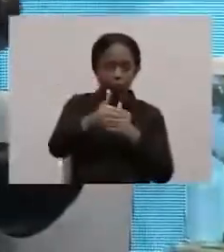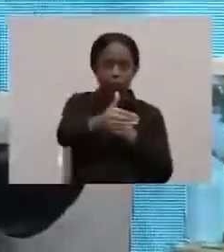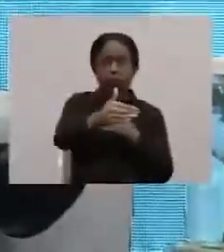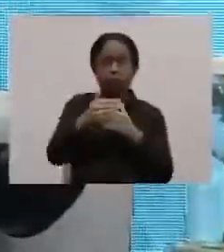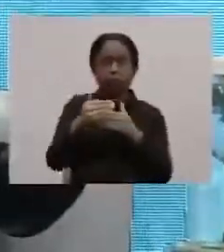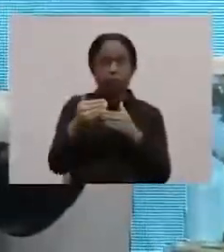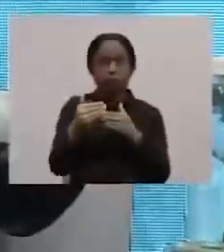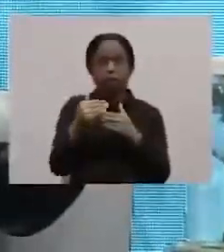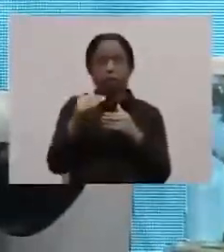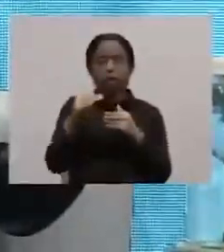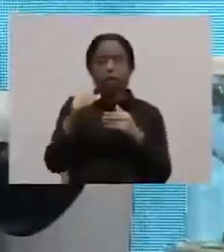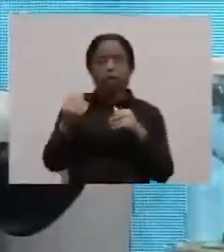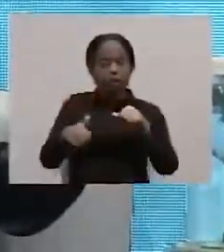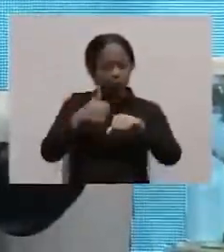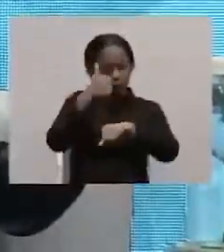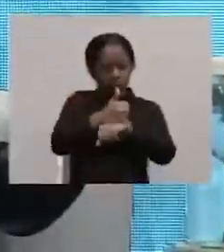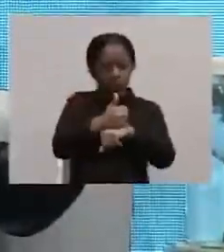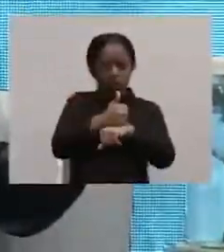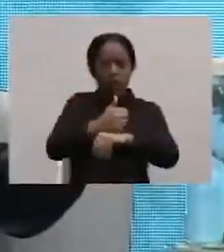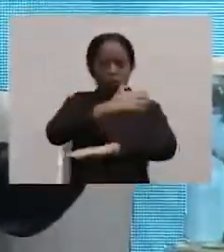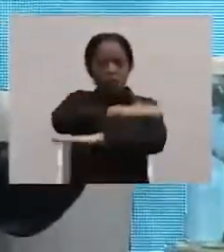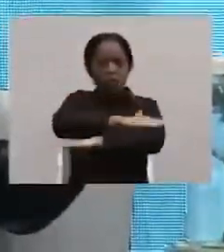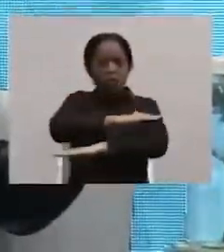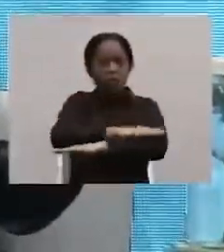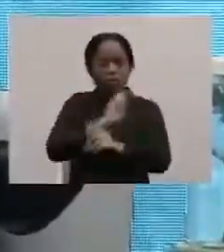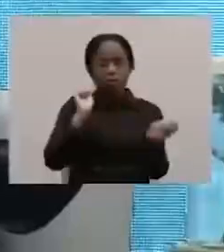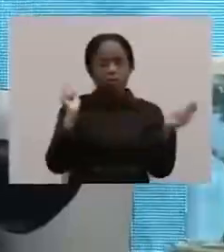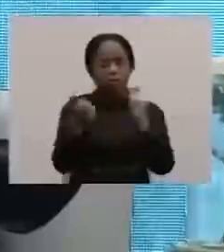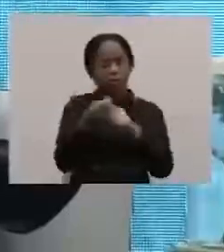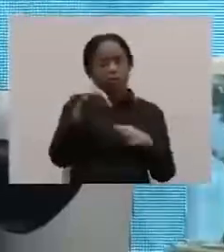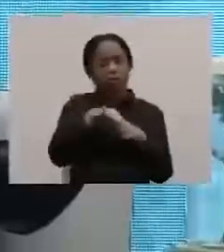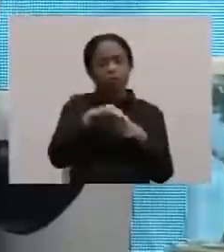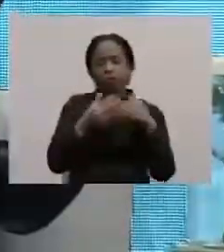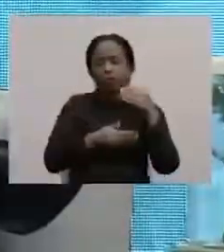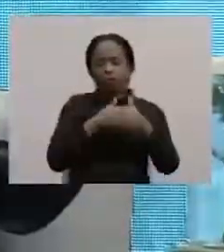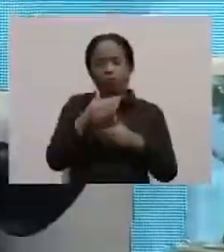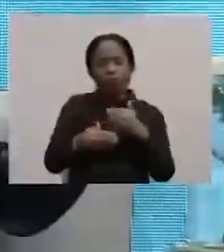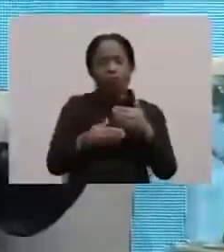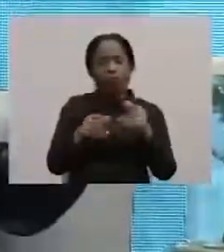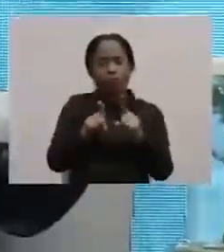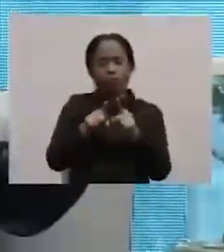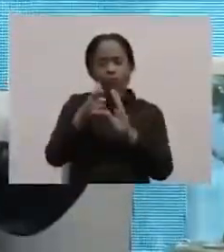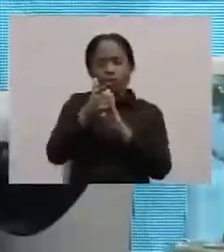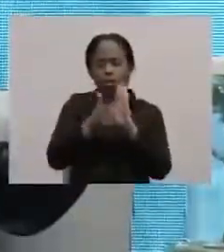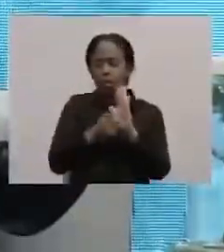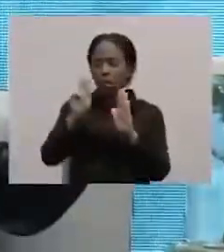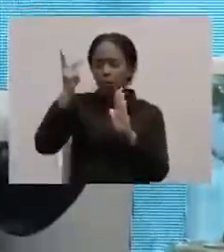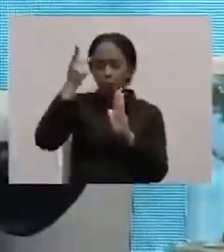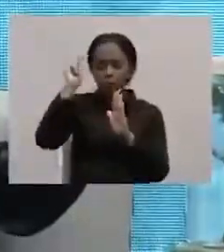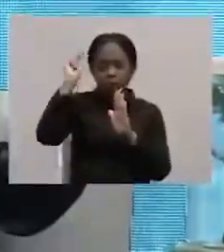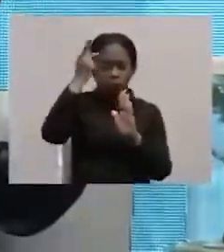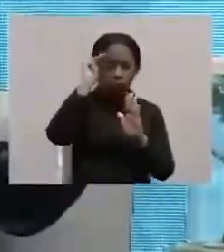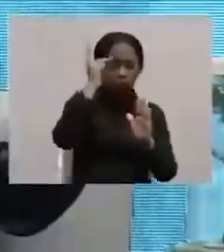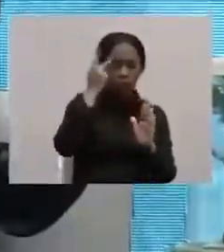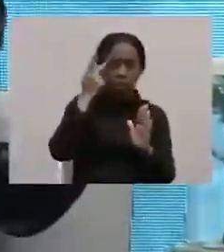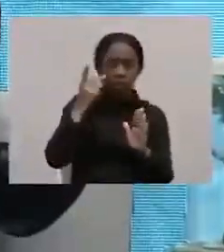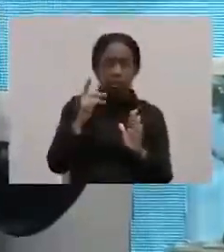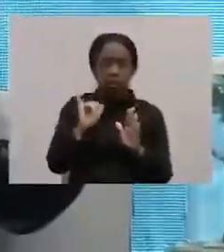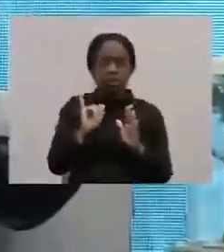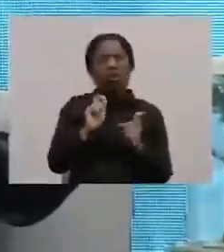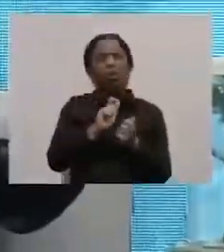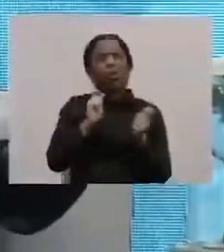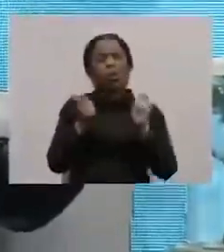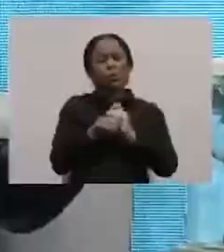poner sobre el tapete, sobre la mesa, la reforma a la ley electoral, y yo le agrego la ley de partidos políticos, y es